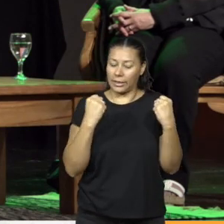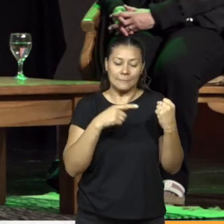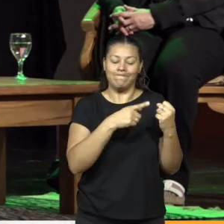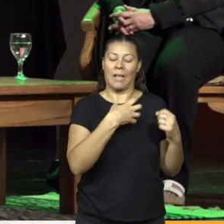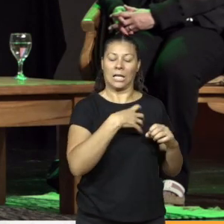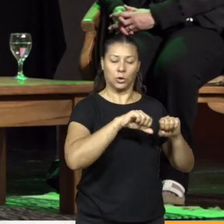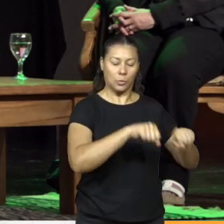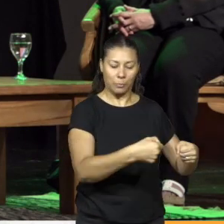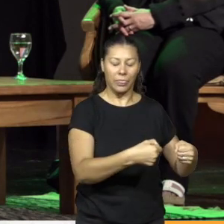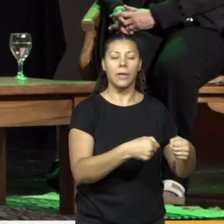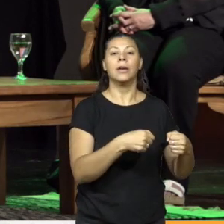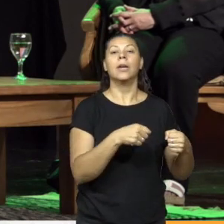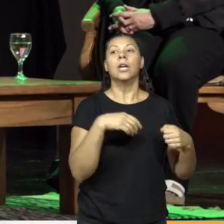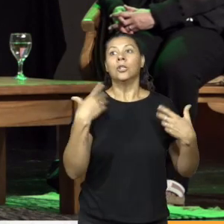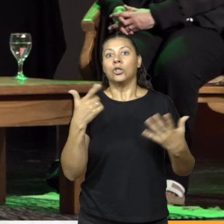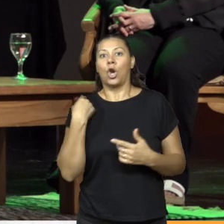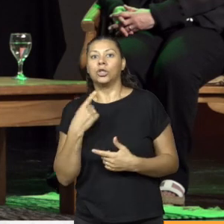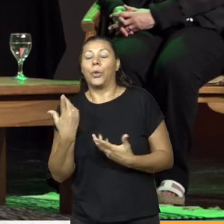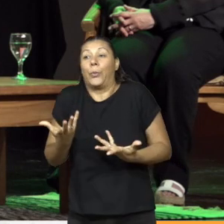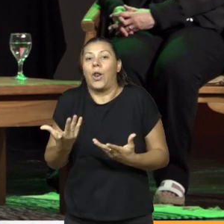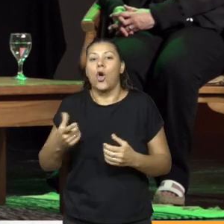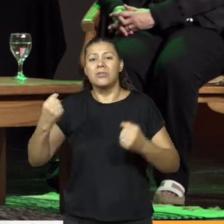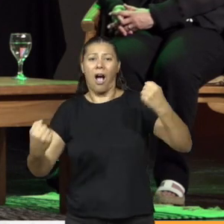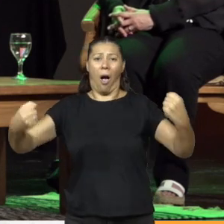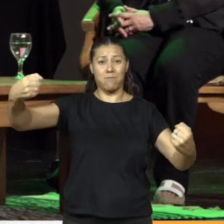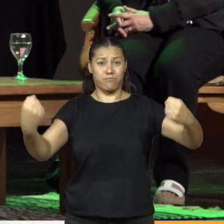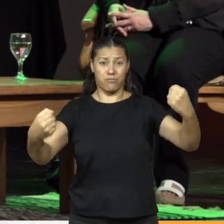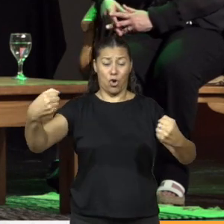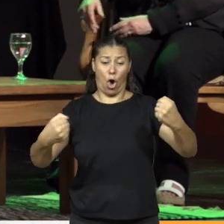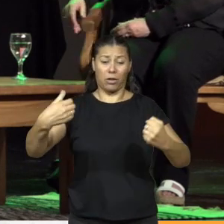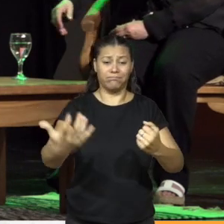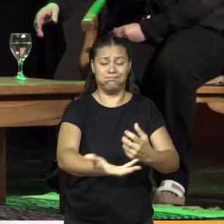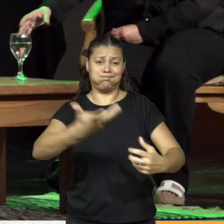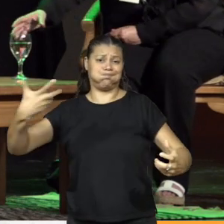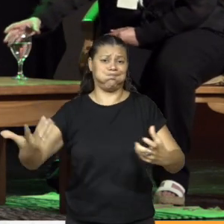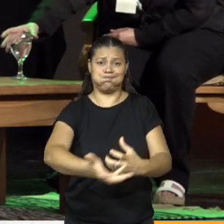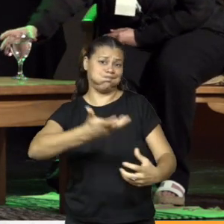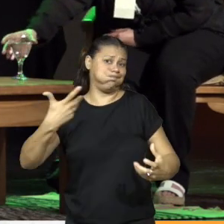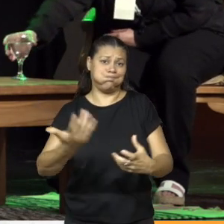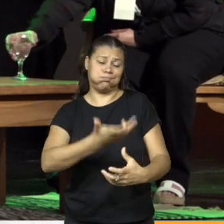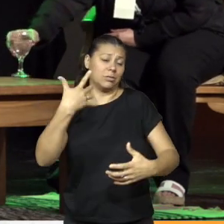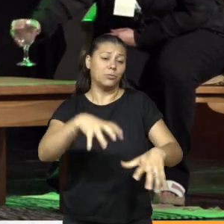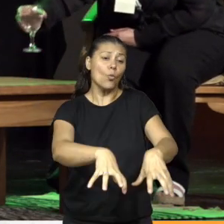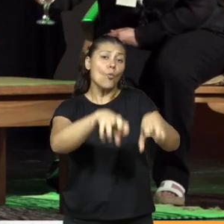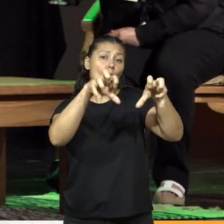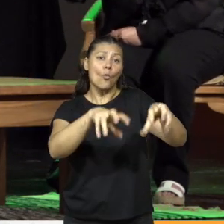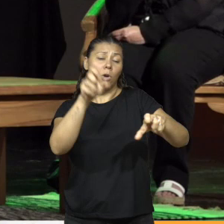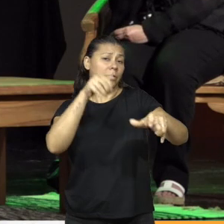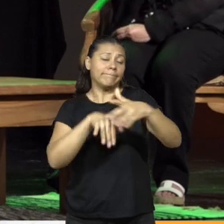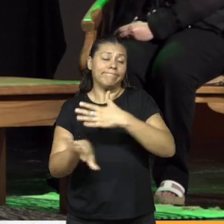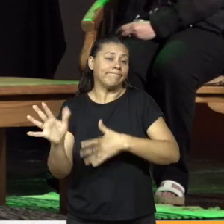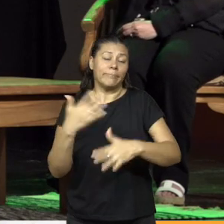camiones desagotadores sacaran eso y la desagotaran con todo lo que fuera un tratamiento, digamos, con